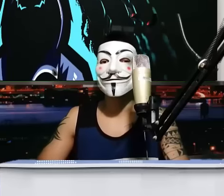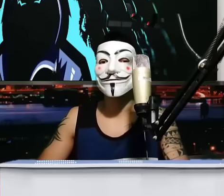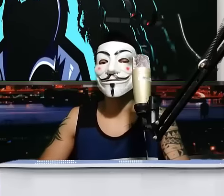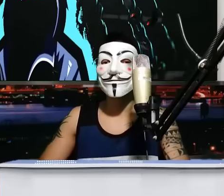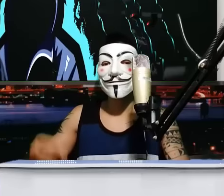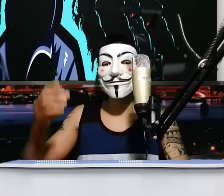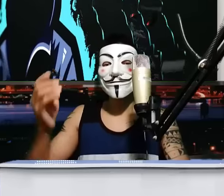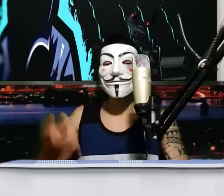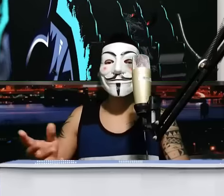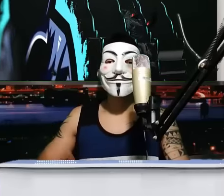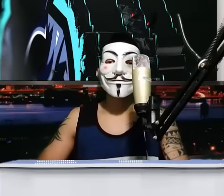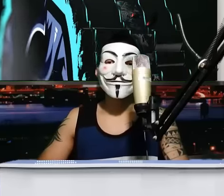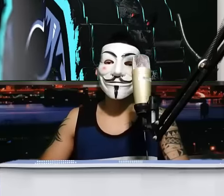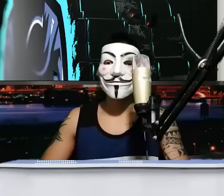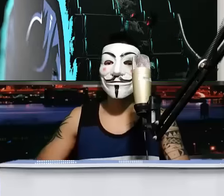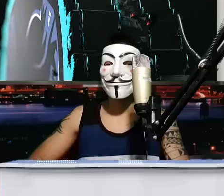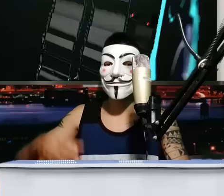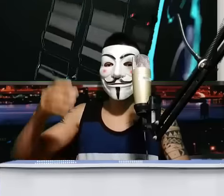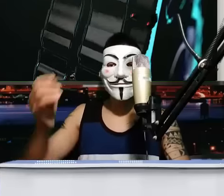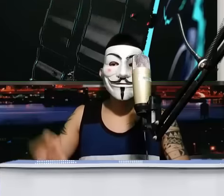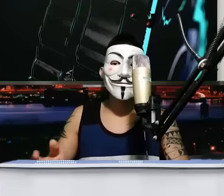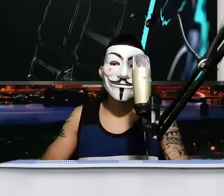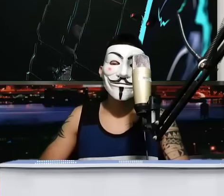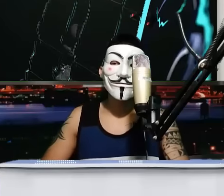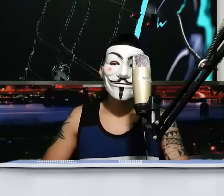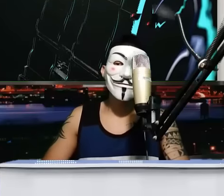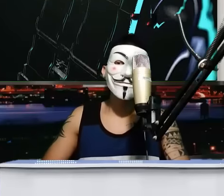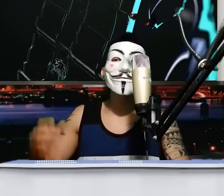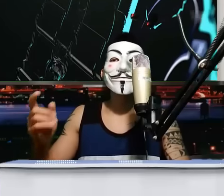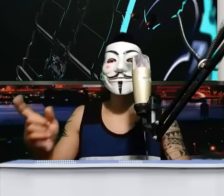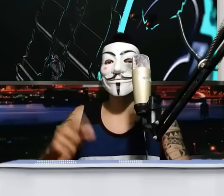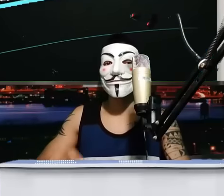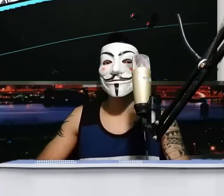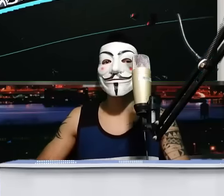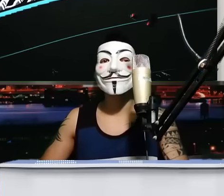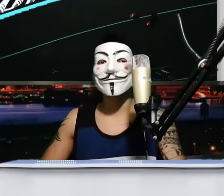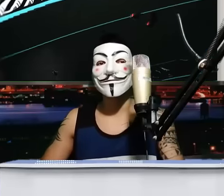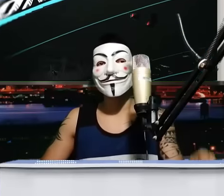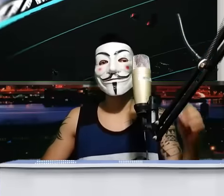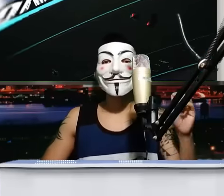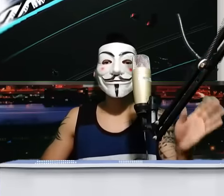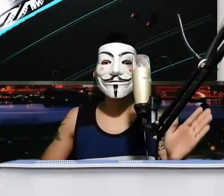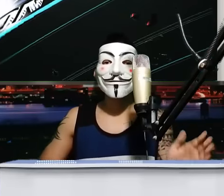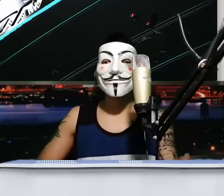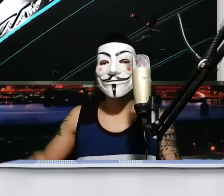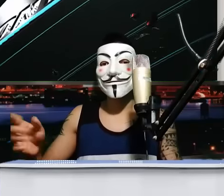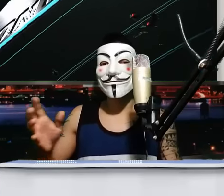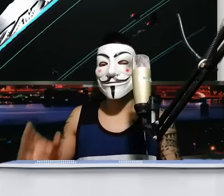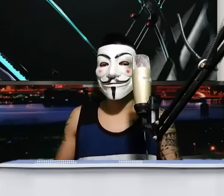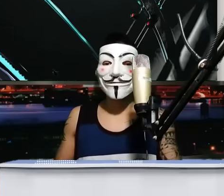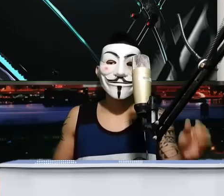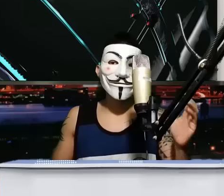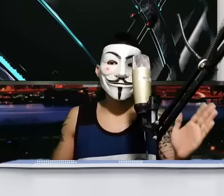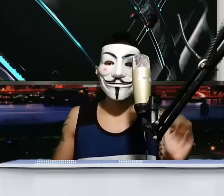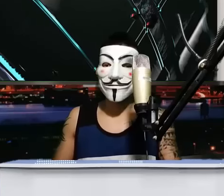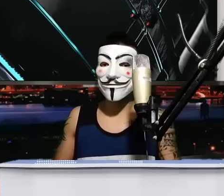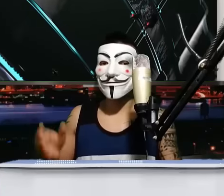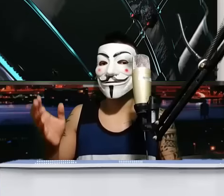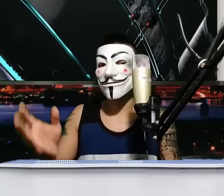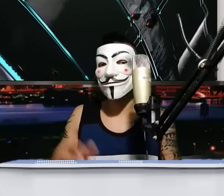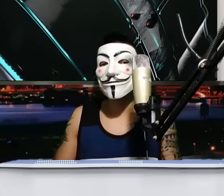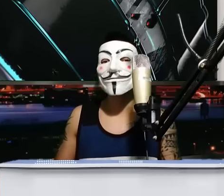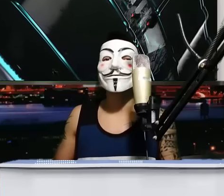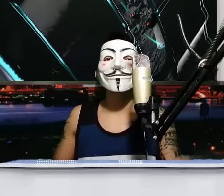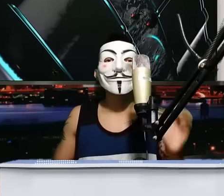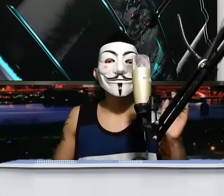a criticarlos, y el diputado le salió a decir que todas esas personas son unos mediocres, porque una cosa es estar en la